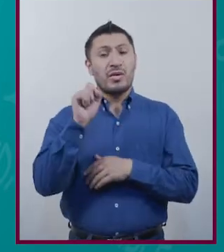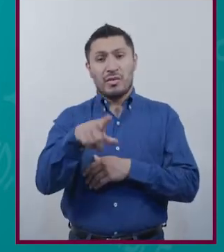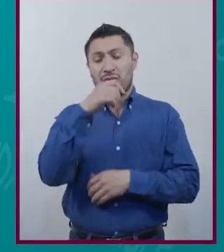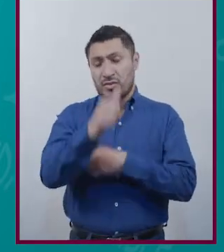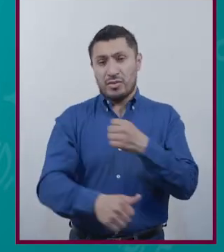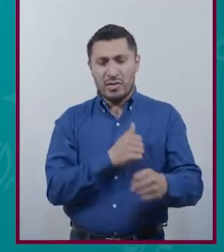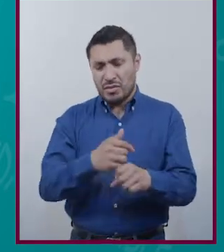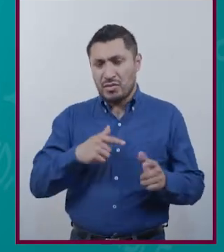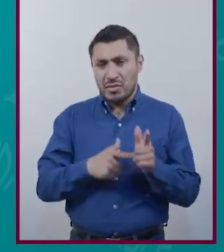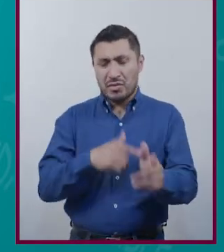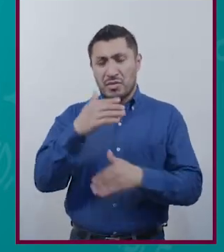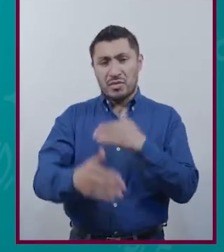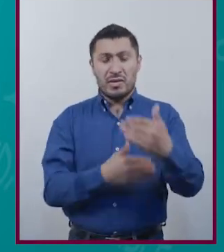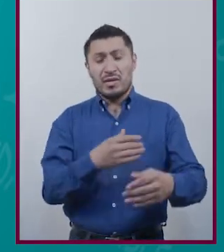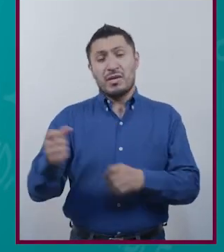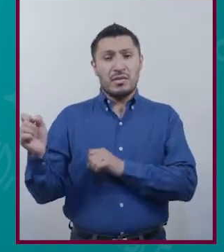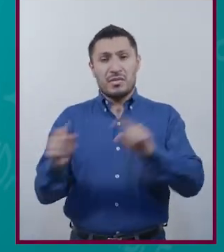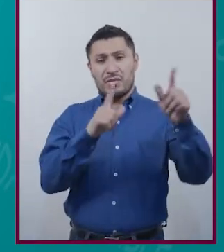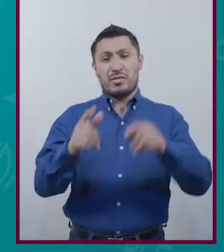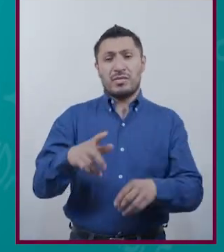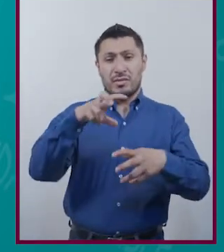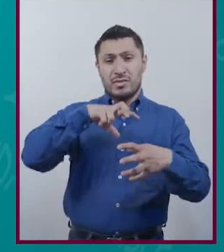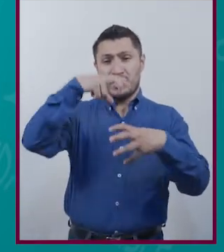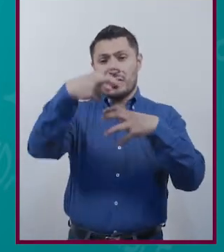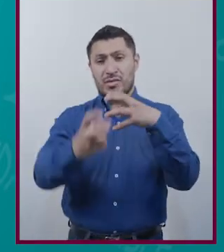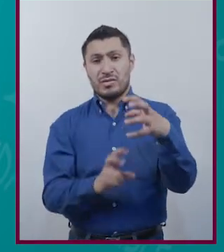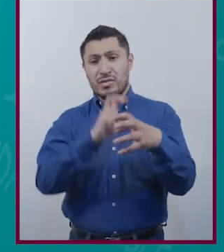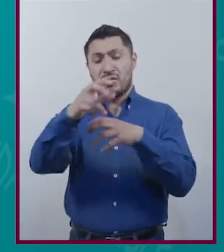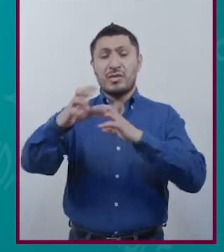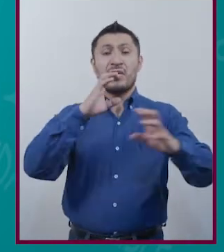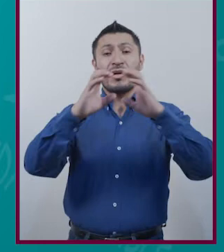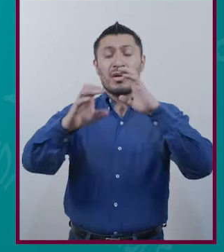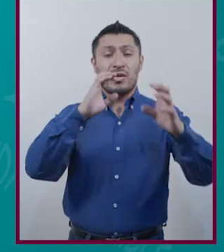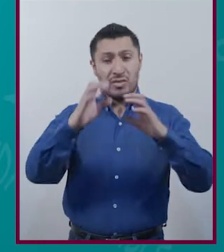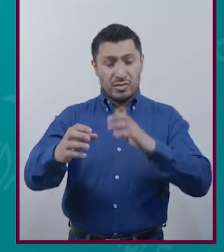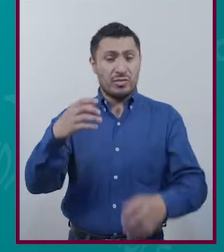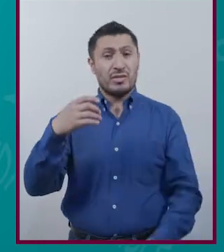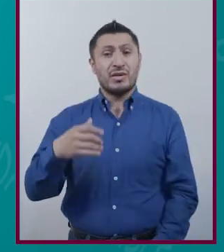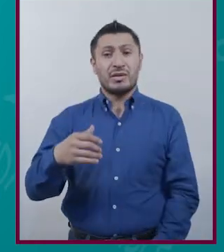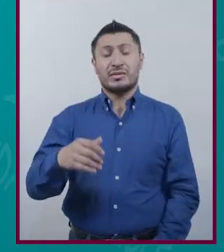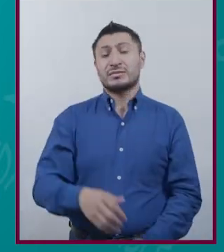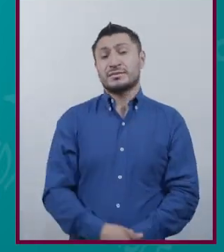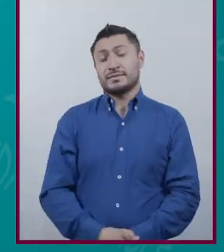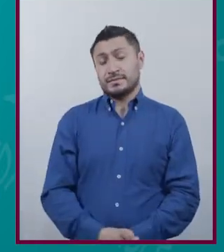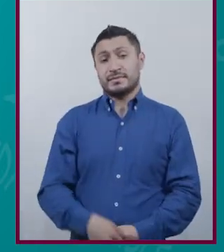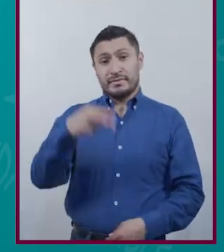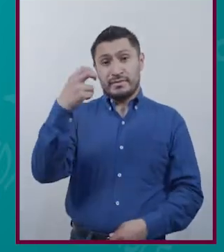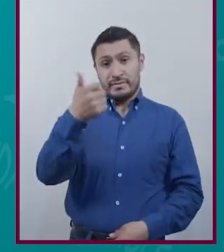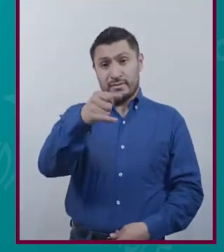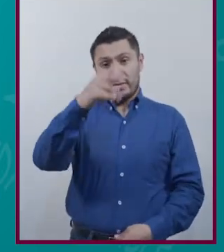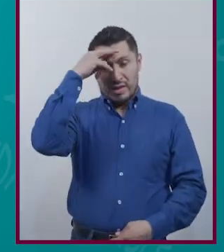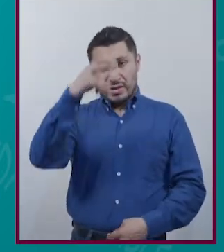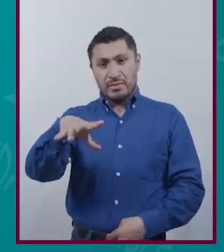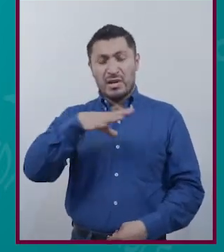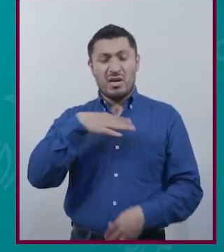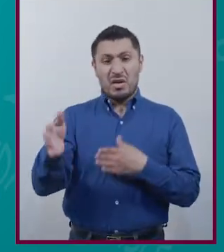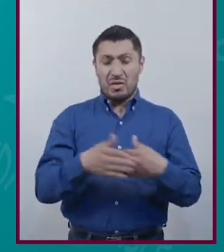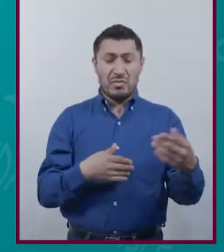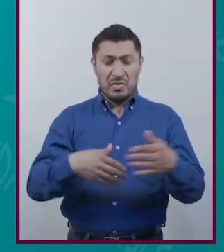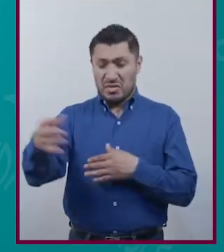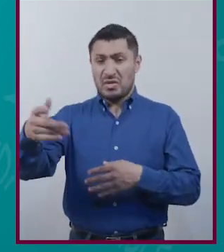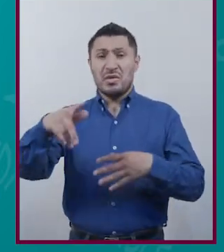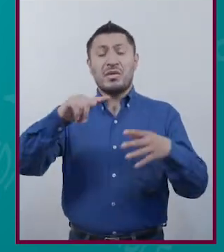década continuaron con el lanzamiento del satélite de telecomunicaciones Telstar. De esta forma, México se encontró a la vanguardia